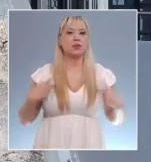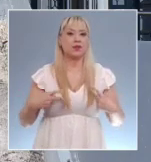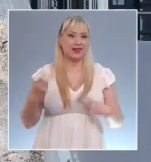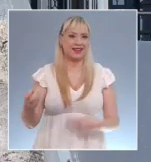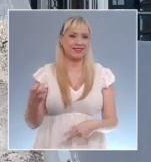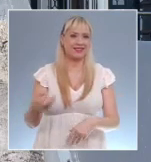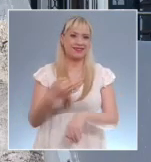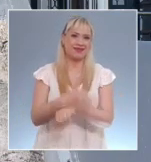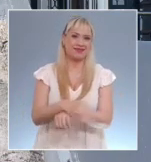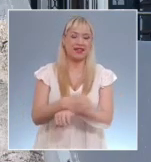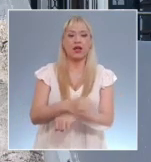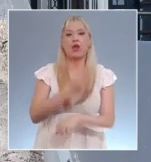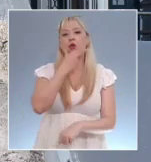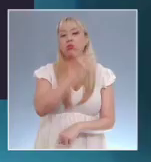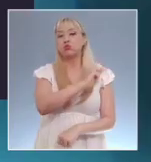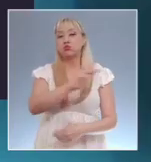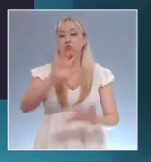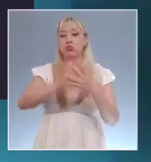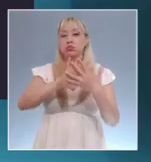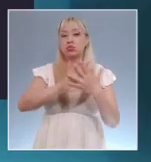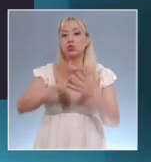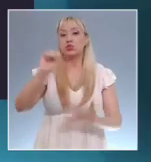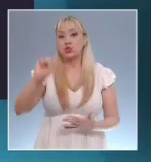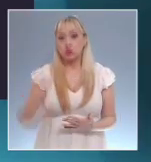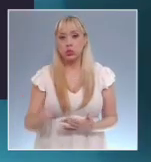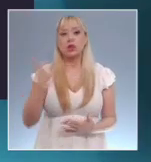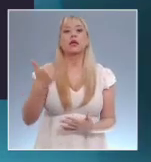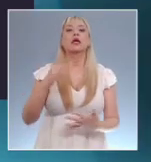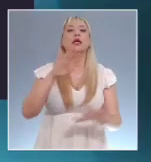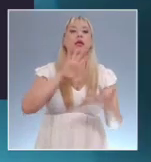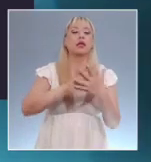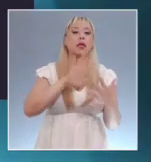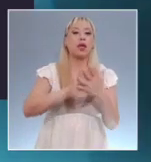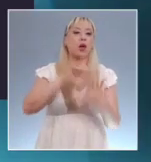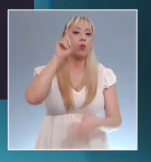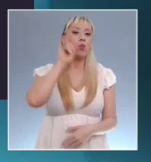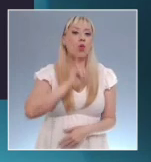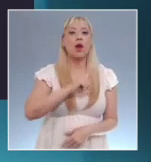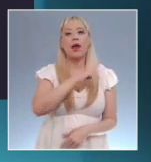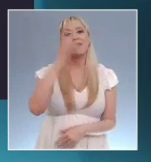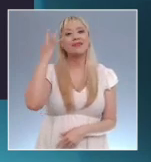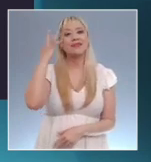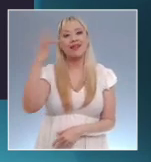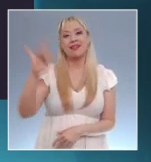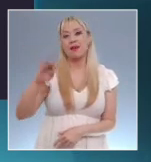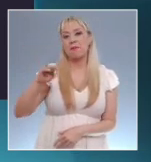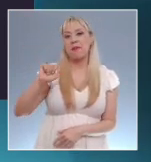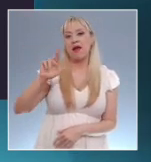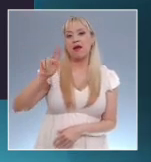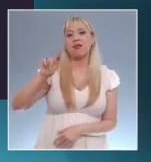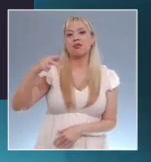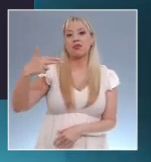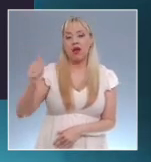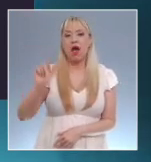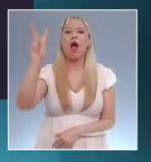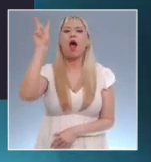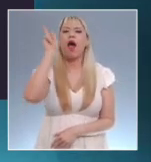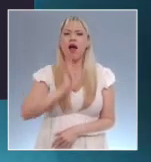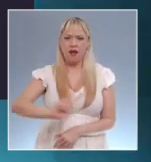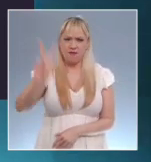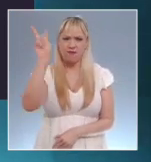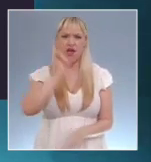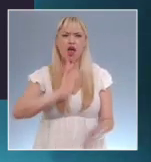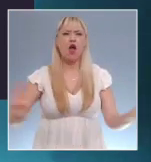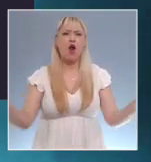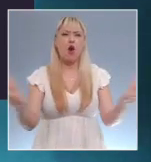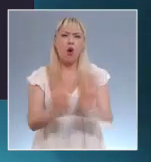Reinserción Social de Santa Marta, Acatitla. Nos permitan ver que los temas de reinserción no solo pasan por hablar de prisión,